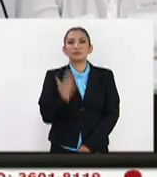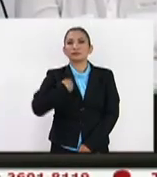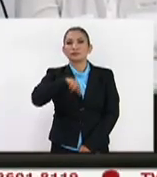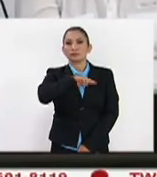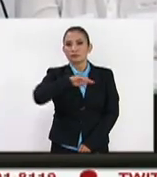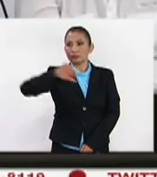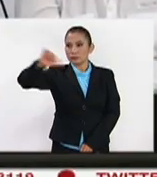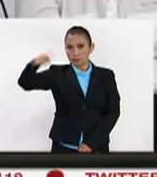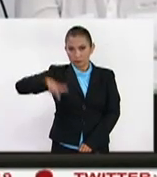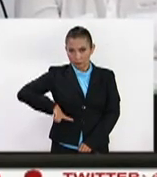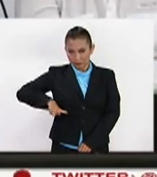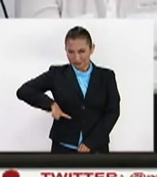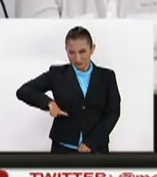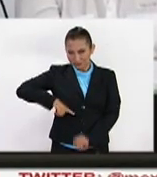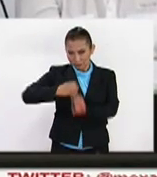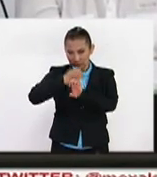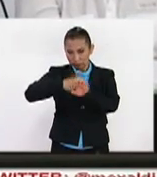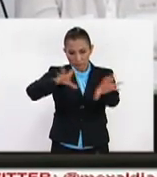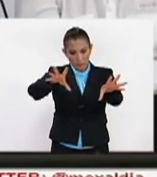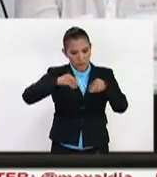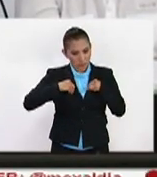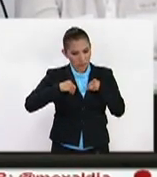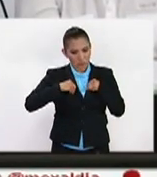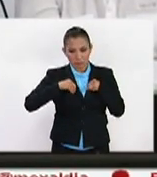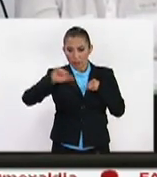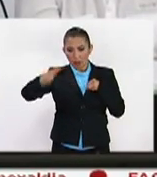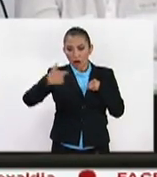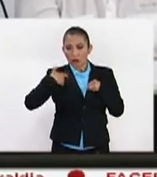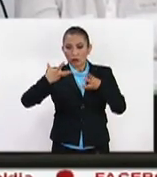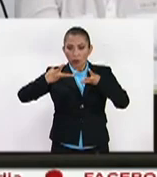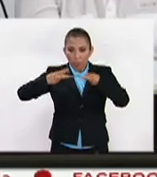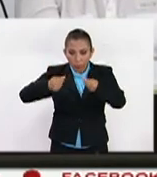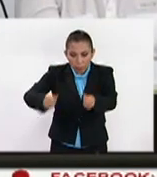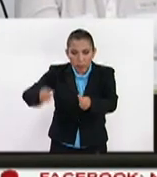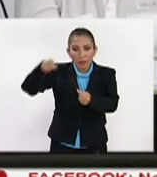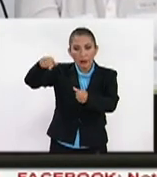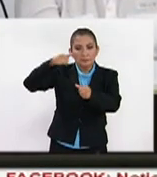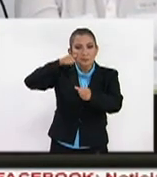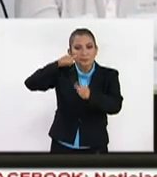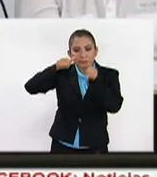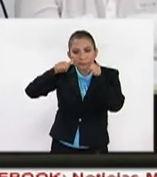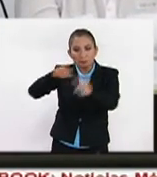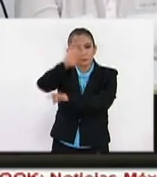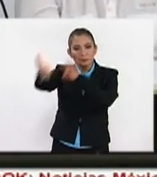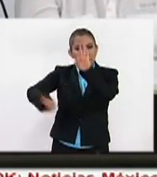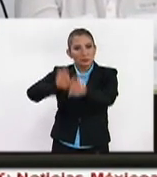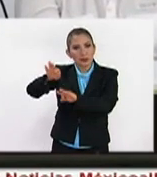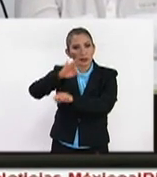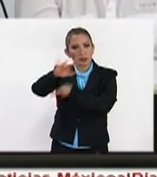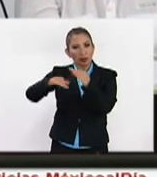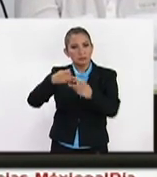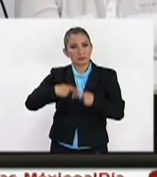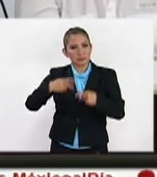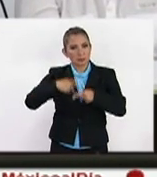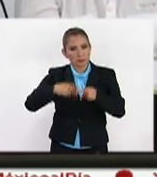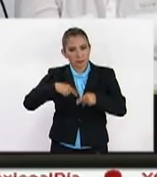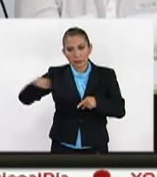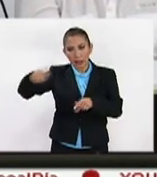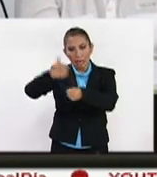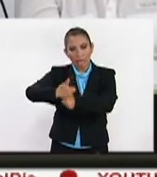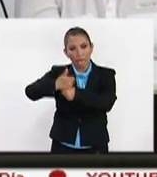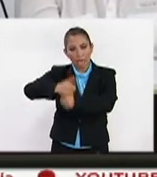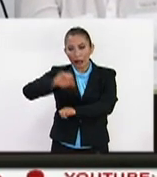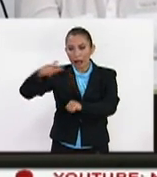Nosotros, gobierno del Estado, asumimos el resto y el reto de atender a toda la población que